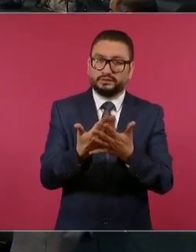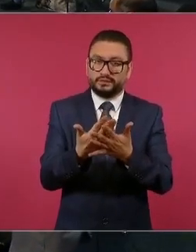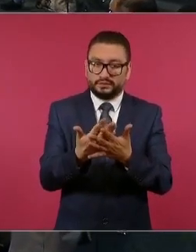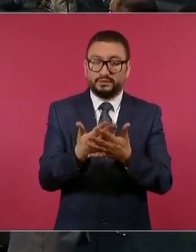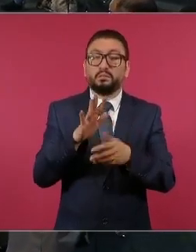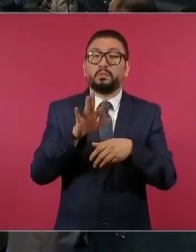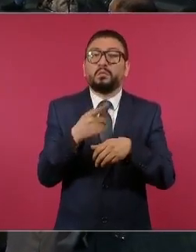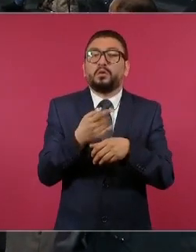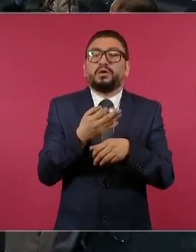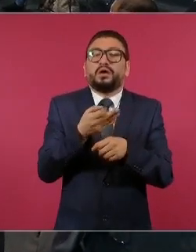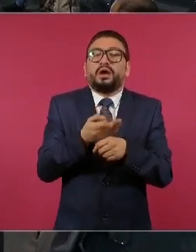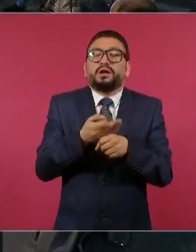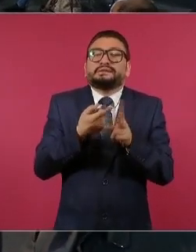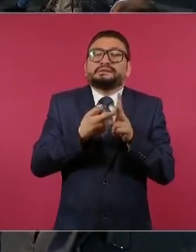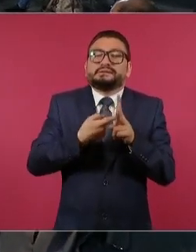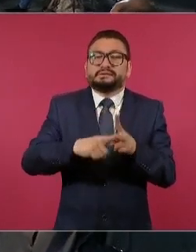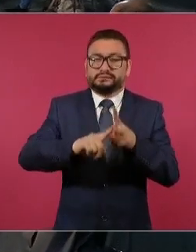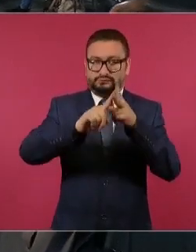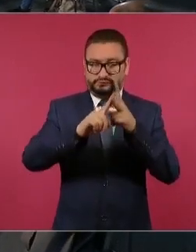es inicial.